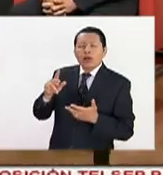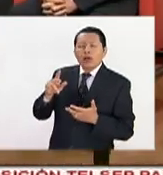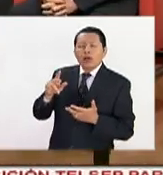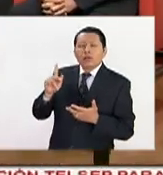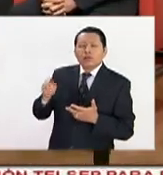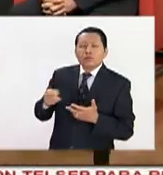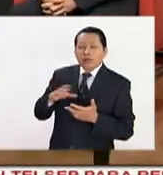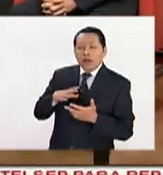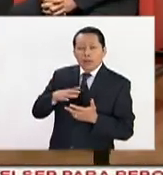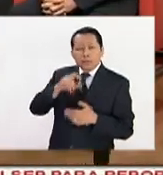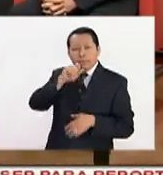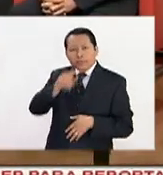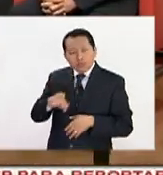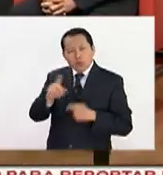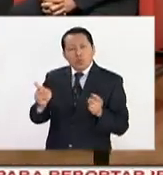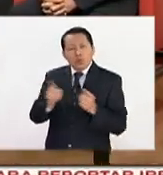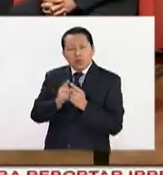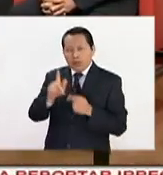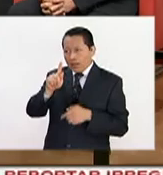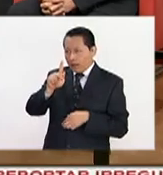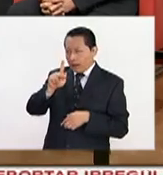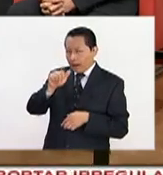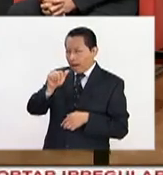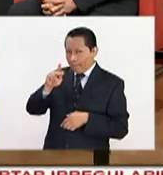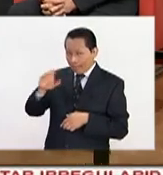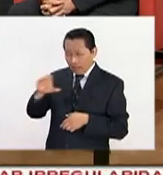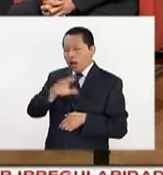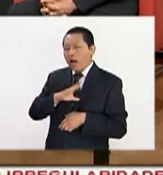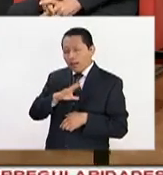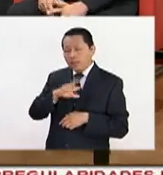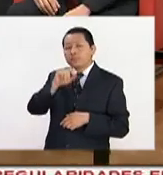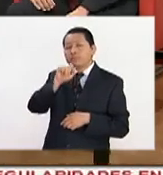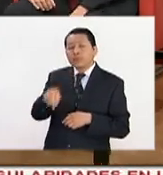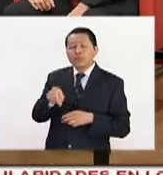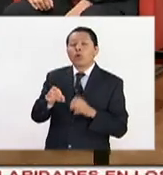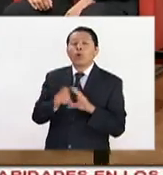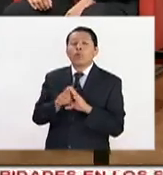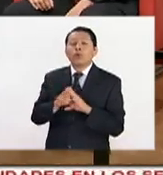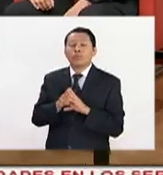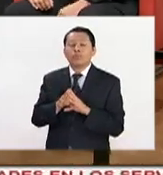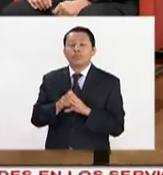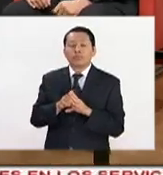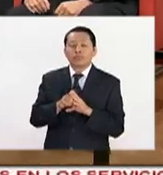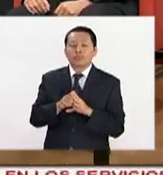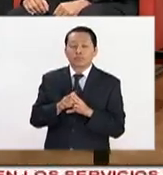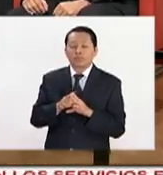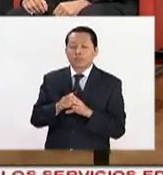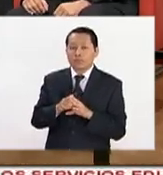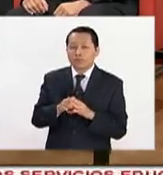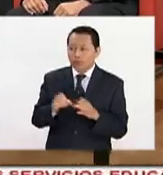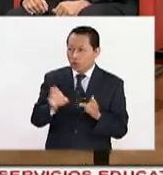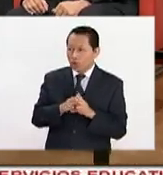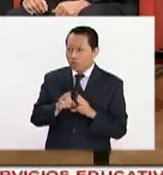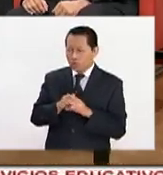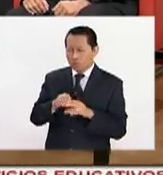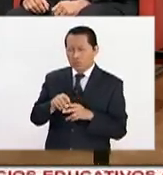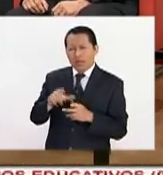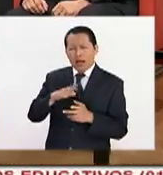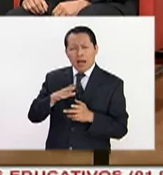dentro del marco de este encuentro de APEC, hemos visto, pues, podríamos decir, hasta muy tranquilo a